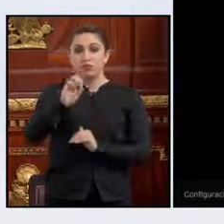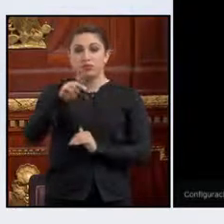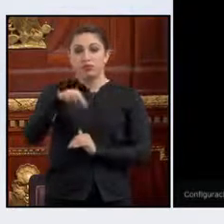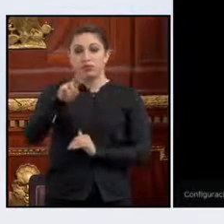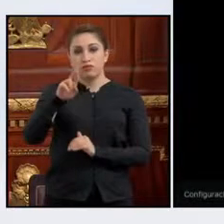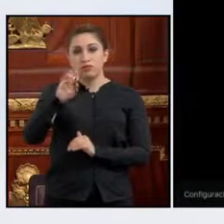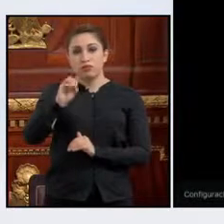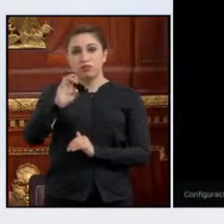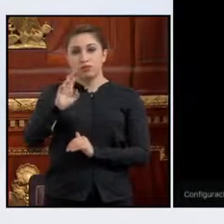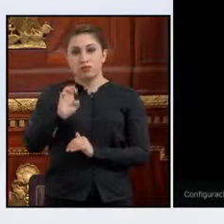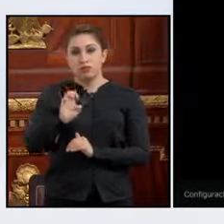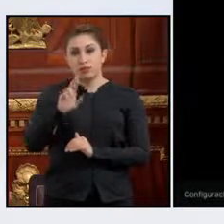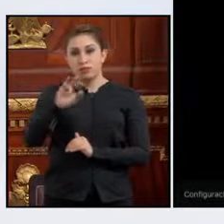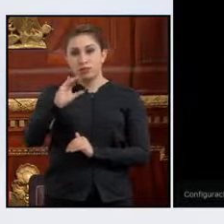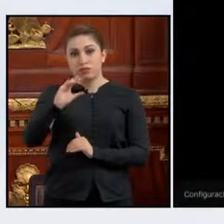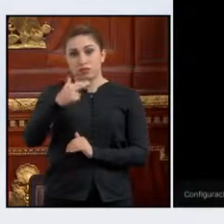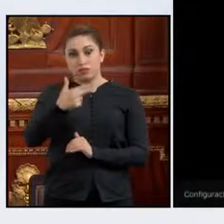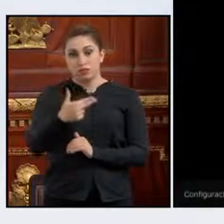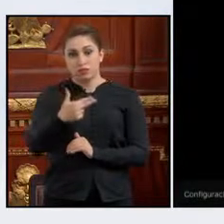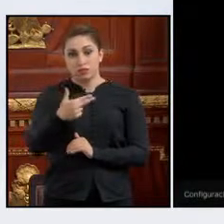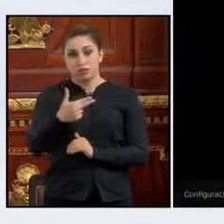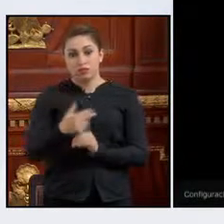Damián.